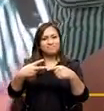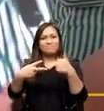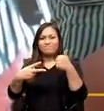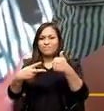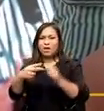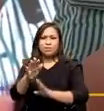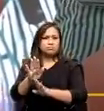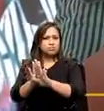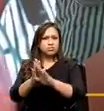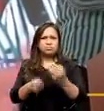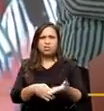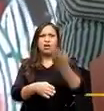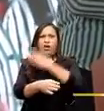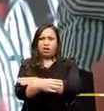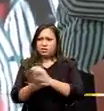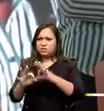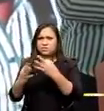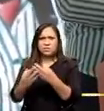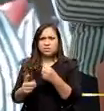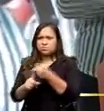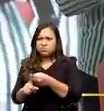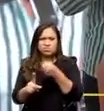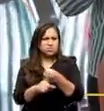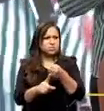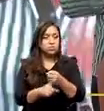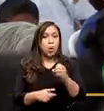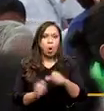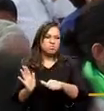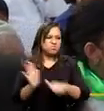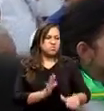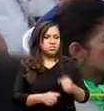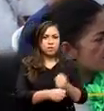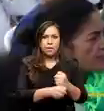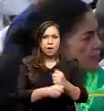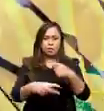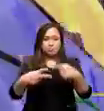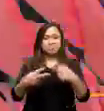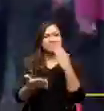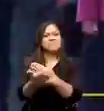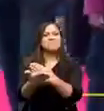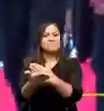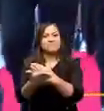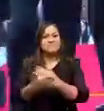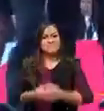que se veía la violencia familiar o al maltrato de los derechos laborales en el país.